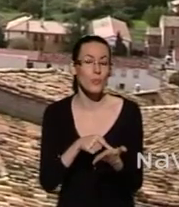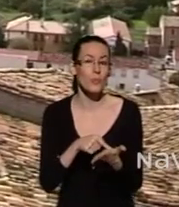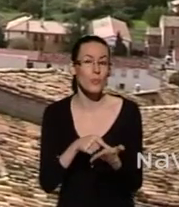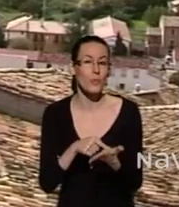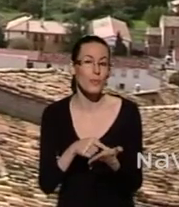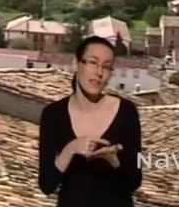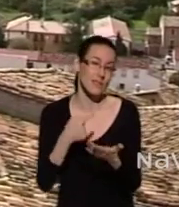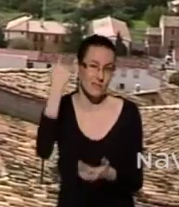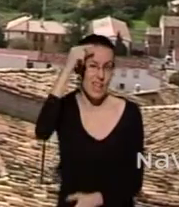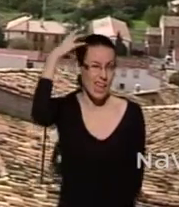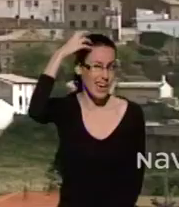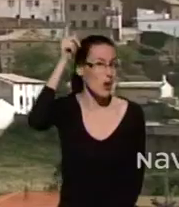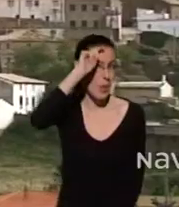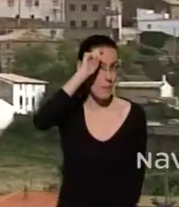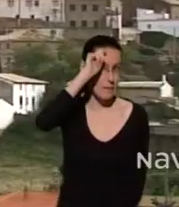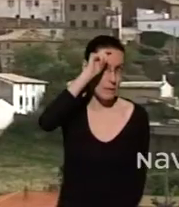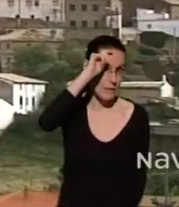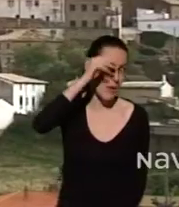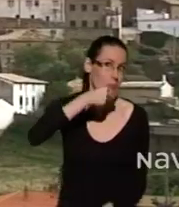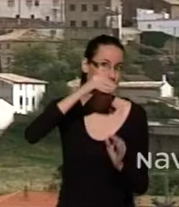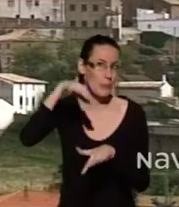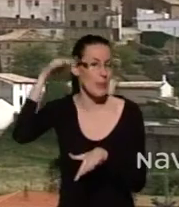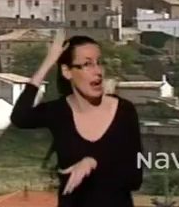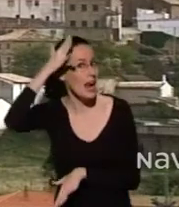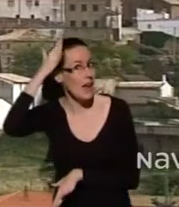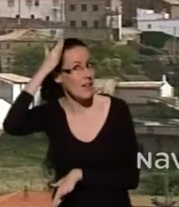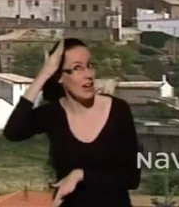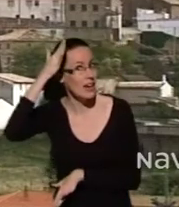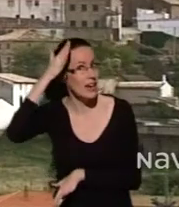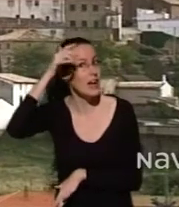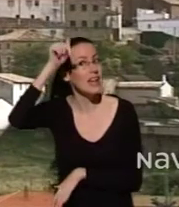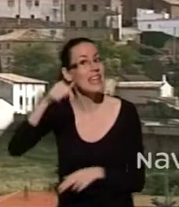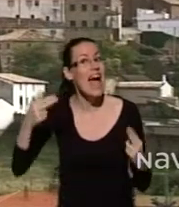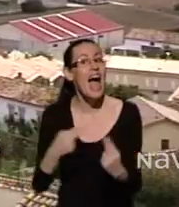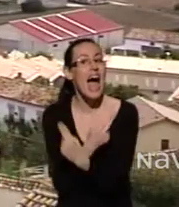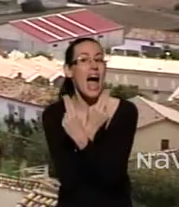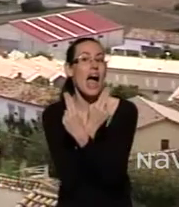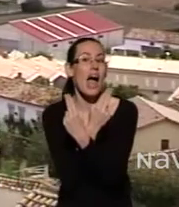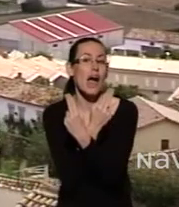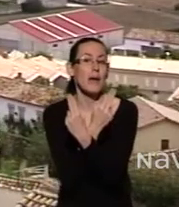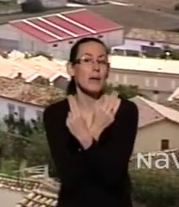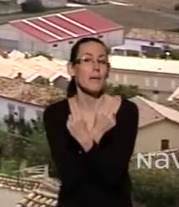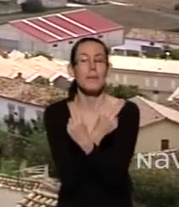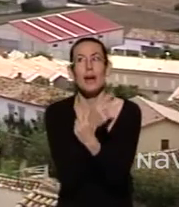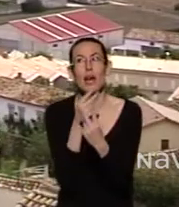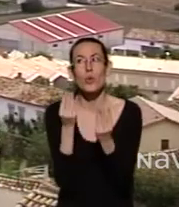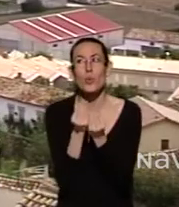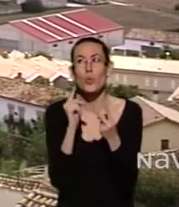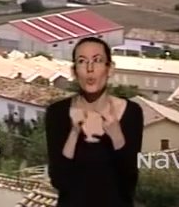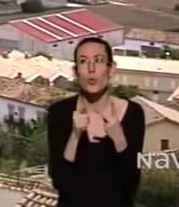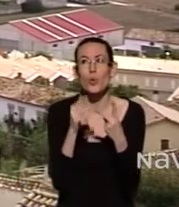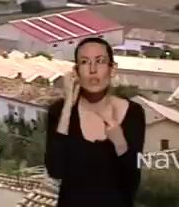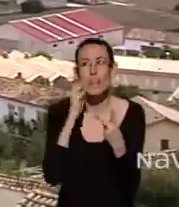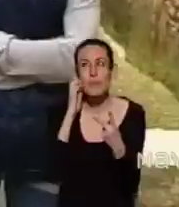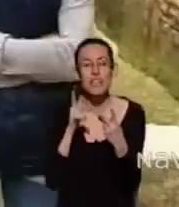de Pamplona y después del reino de Navarra, y Aibar formó parte de una línea defensiva que era Aibar, Cáseda, Gallipienzo, San Martín